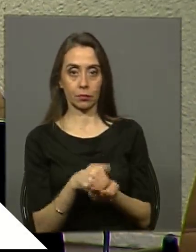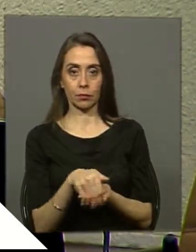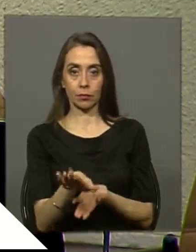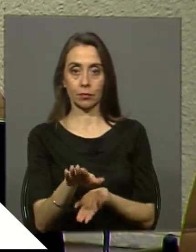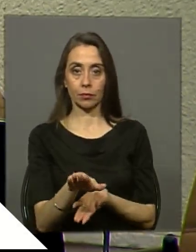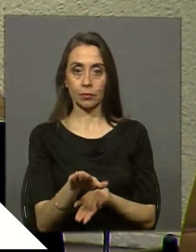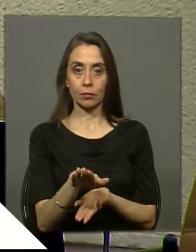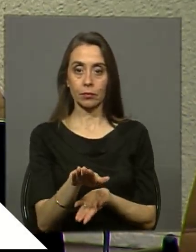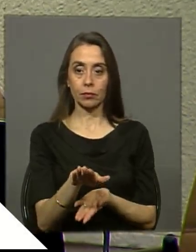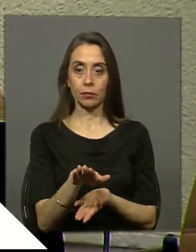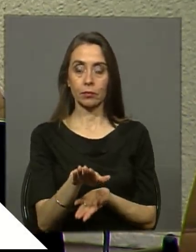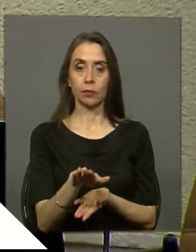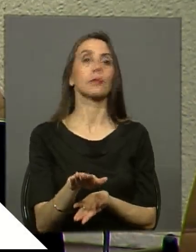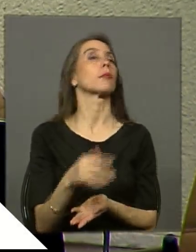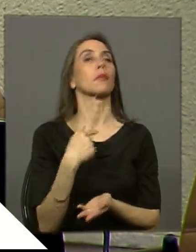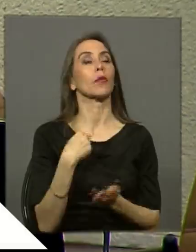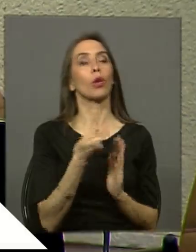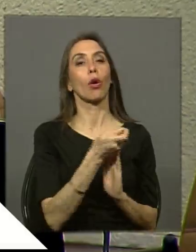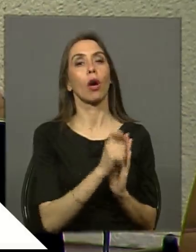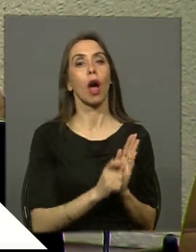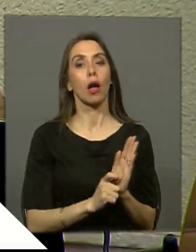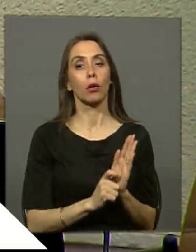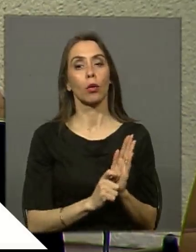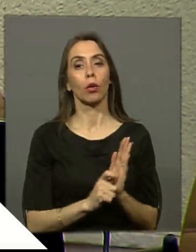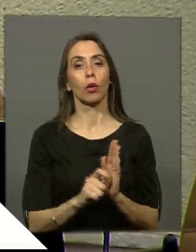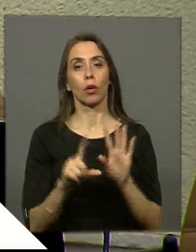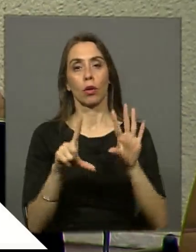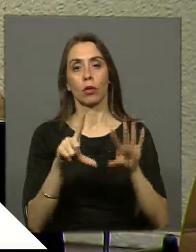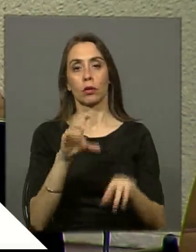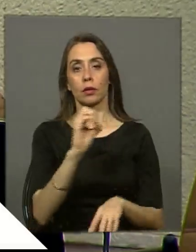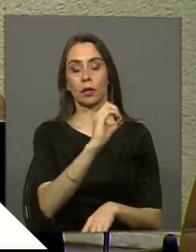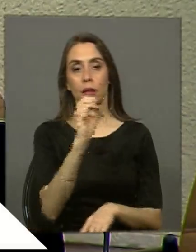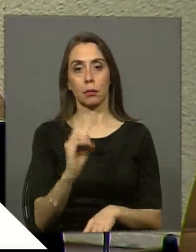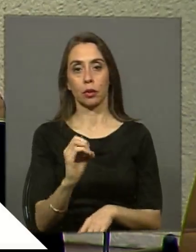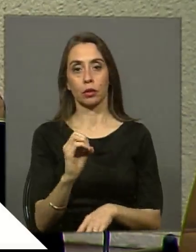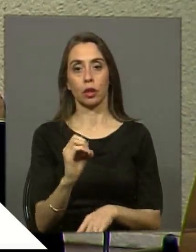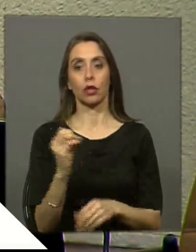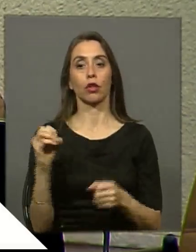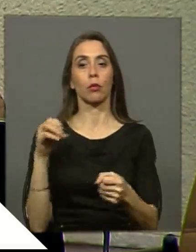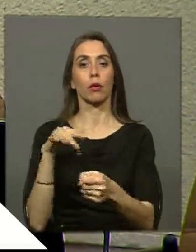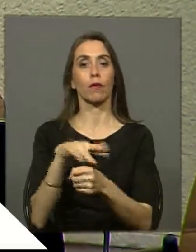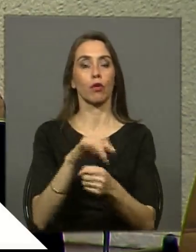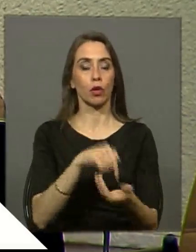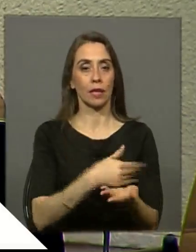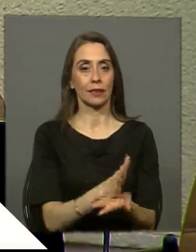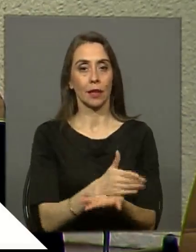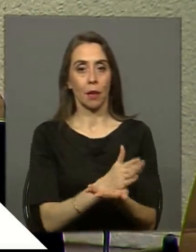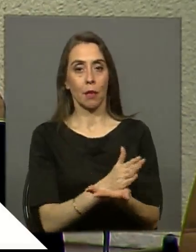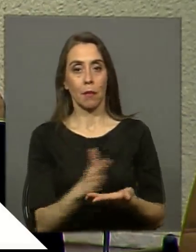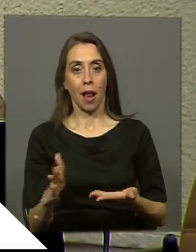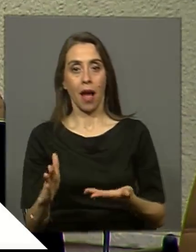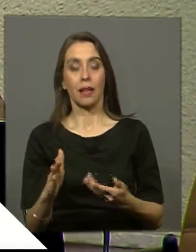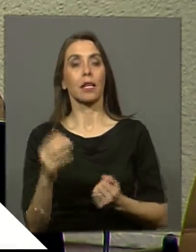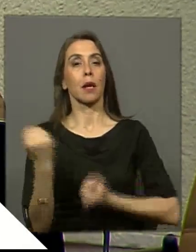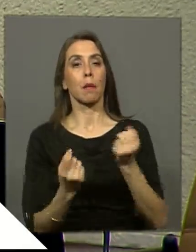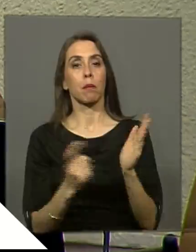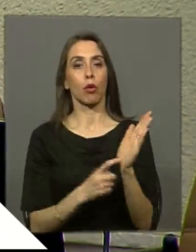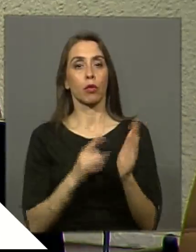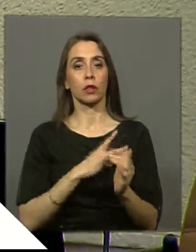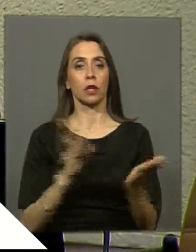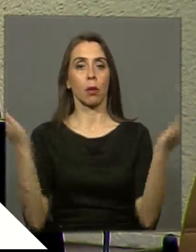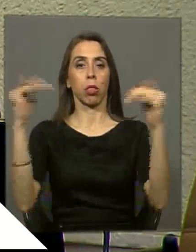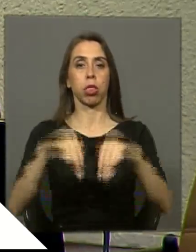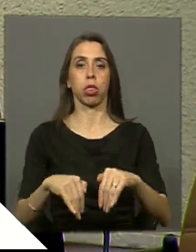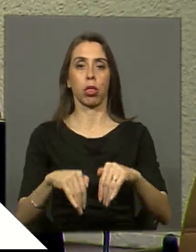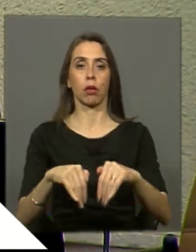yo lo he calculado el 70% del impacto de la agenda sobre la productividad en Chile se cae